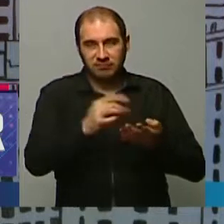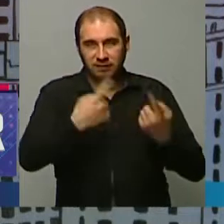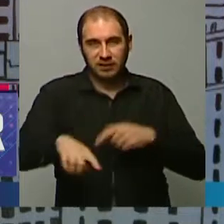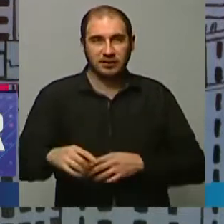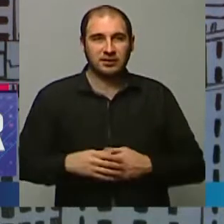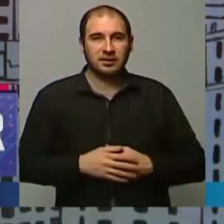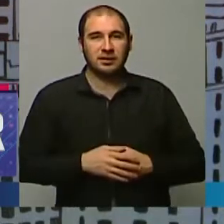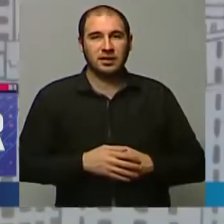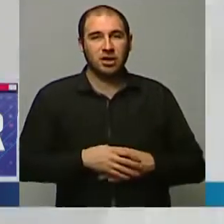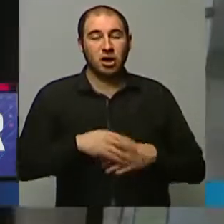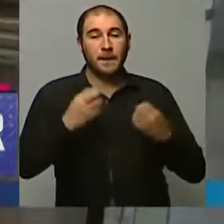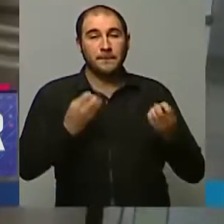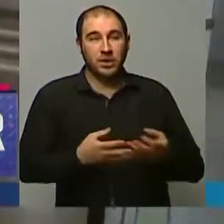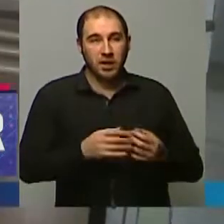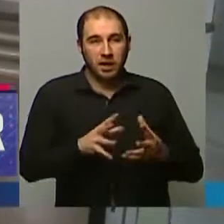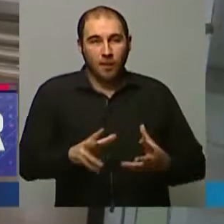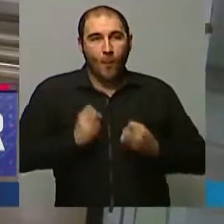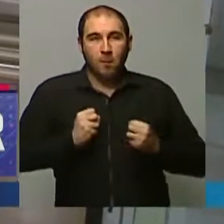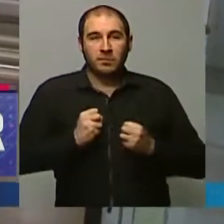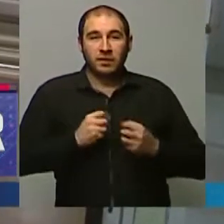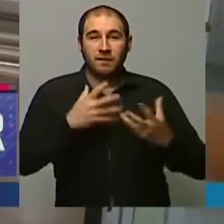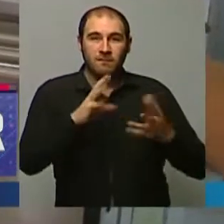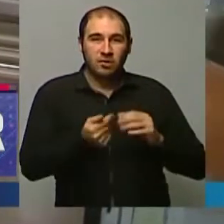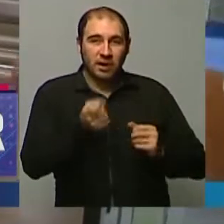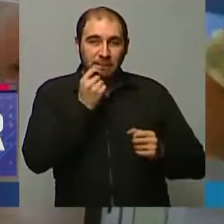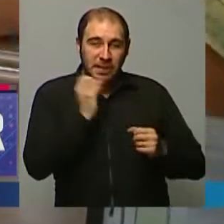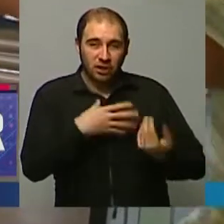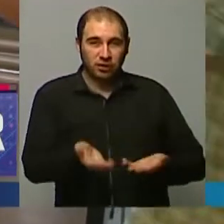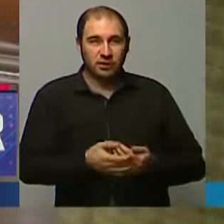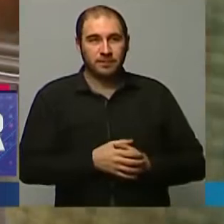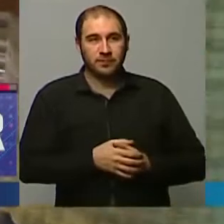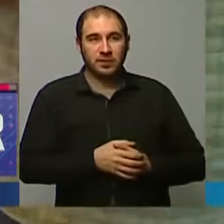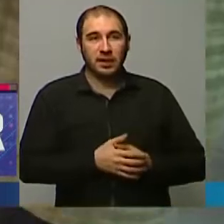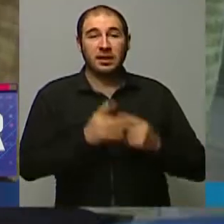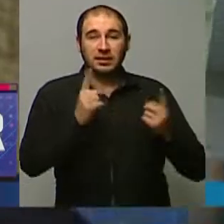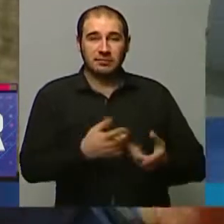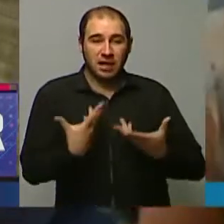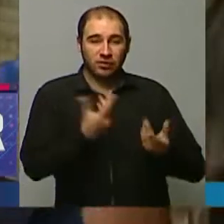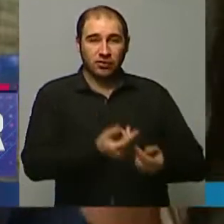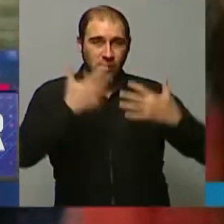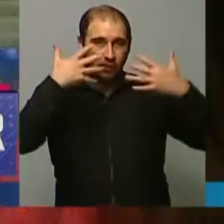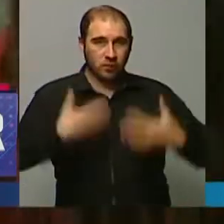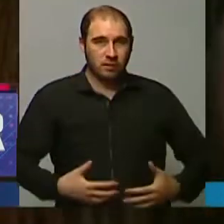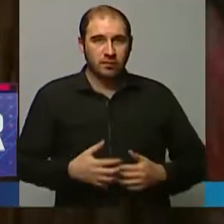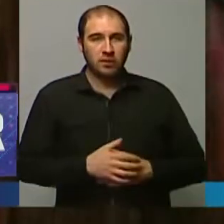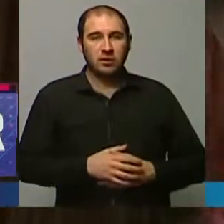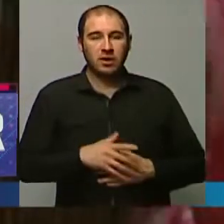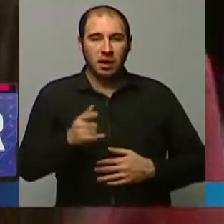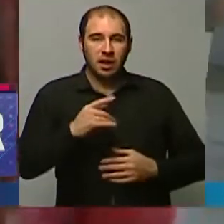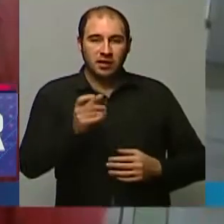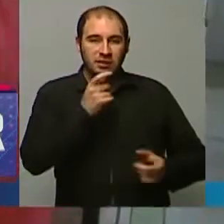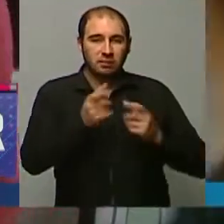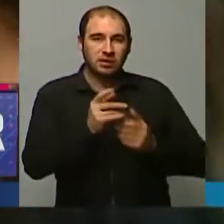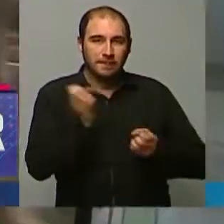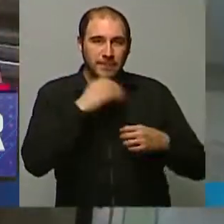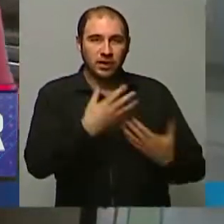carbono. Porque se absorben de una manera mucho mejor y permiten que el organismo pueda tener una respuesta